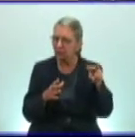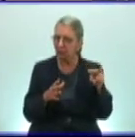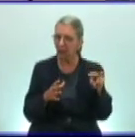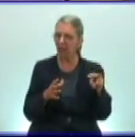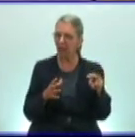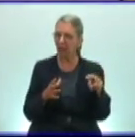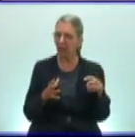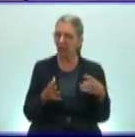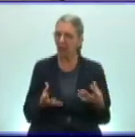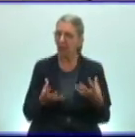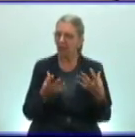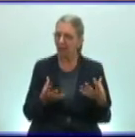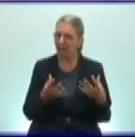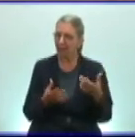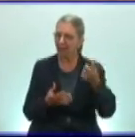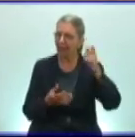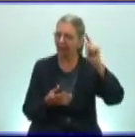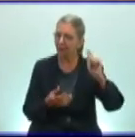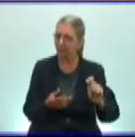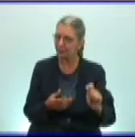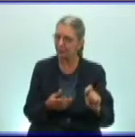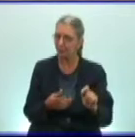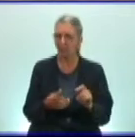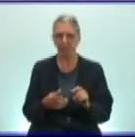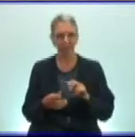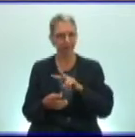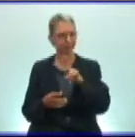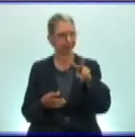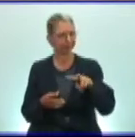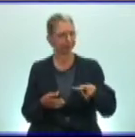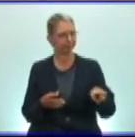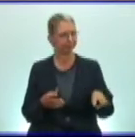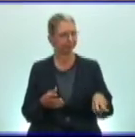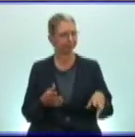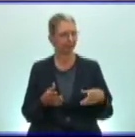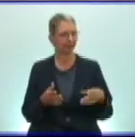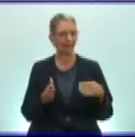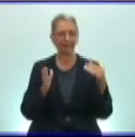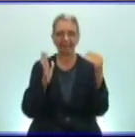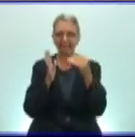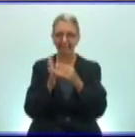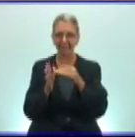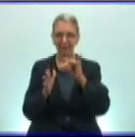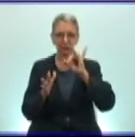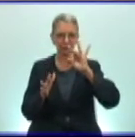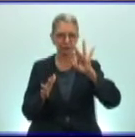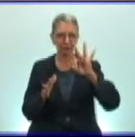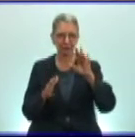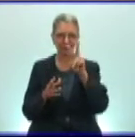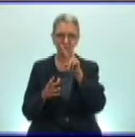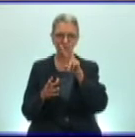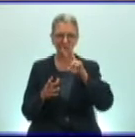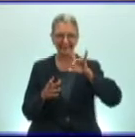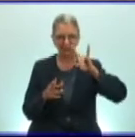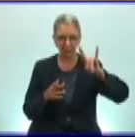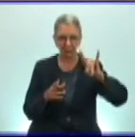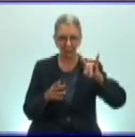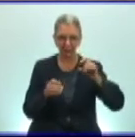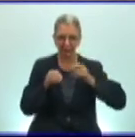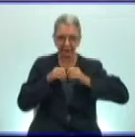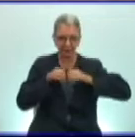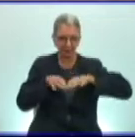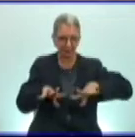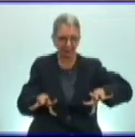el calcio y el bario. Además, en el año de 1829, propuso que en la